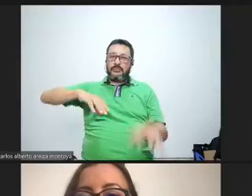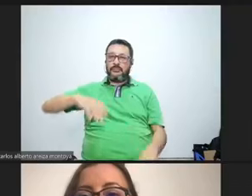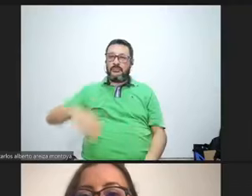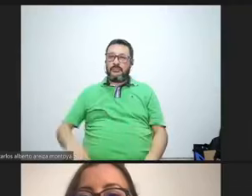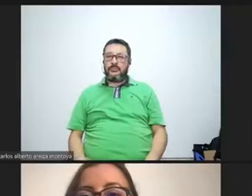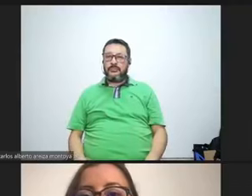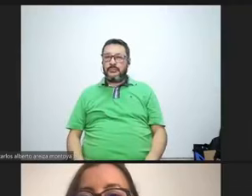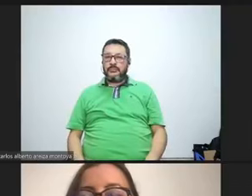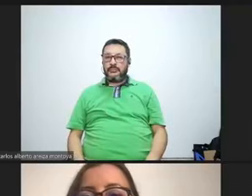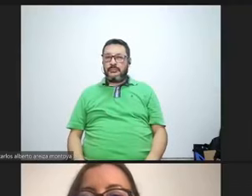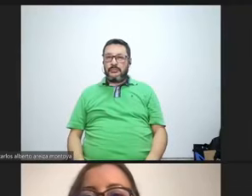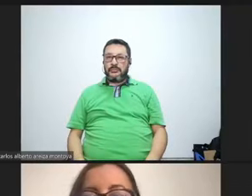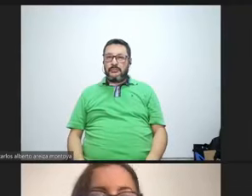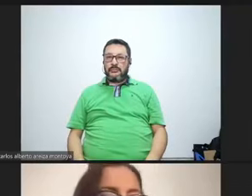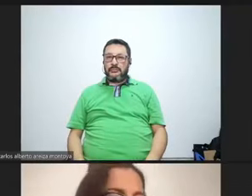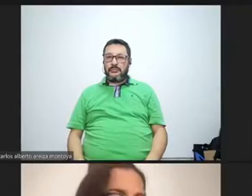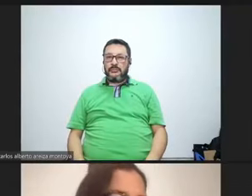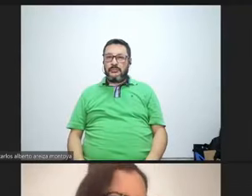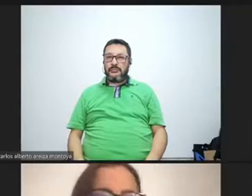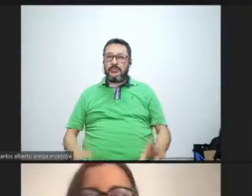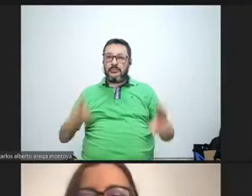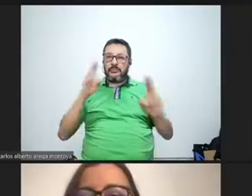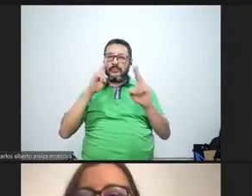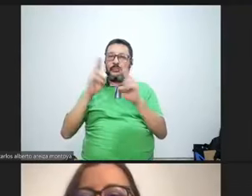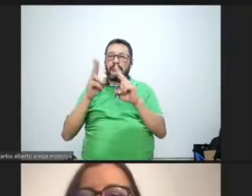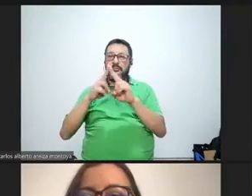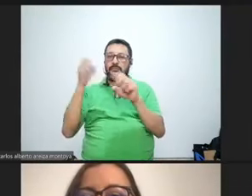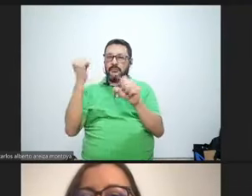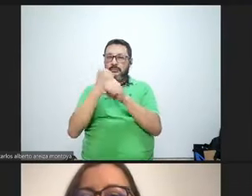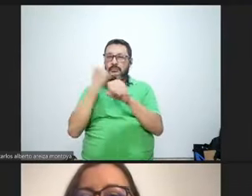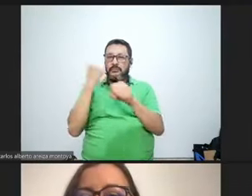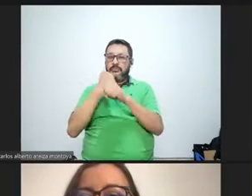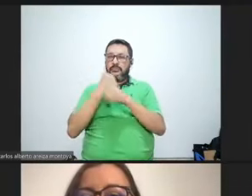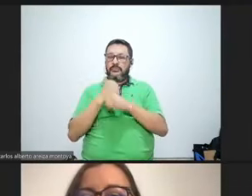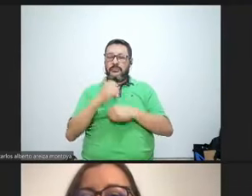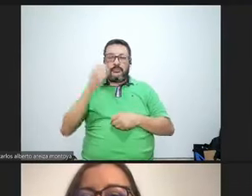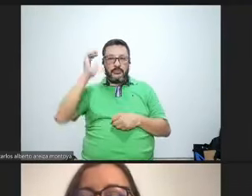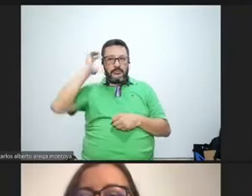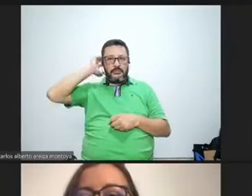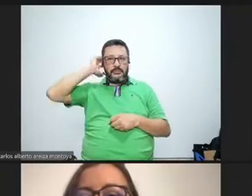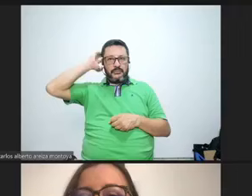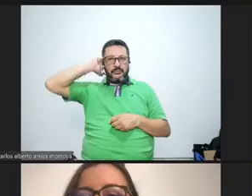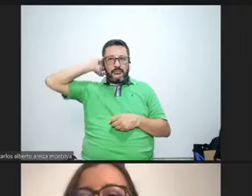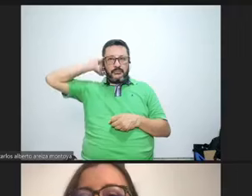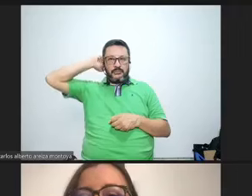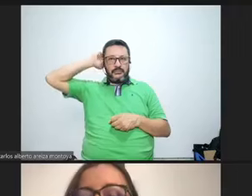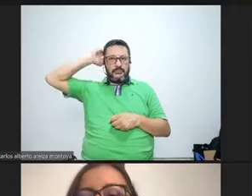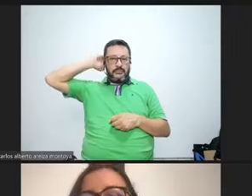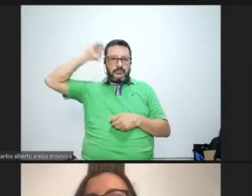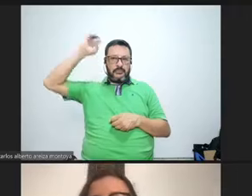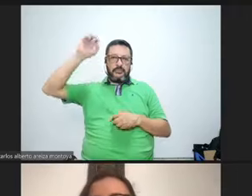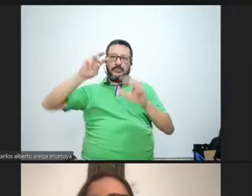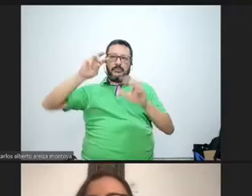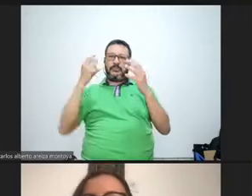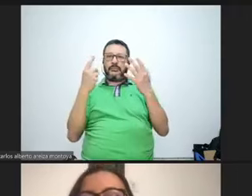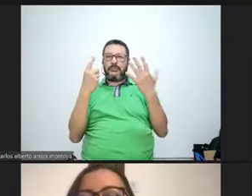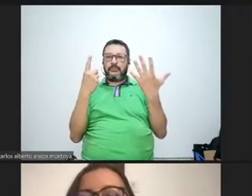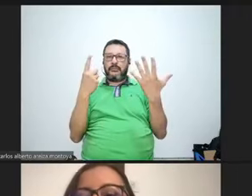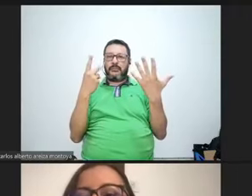conoció y que trabajó mucho con nosotras. Éramos más o menos 7, 8, sino que ya